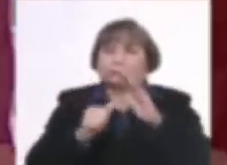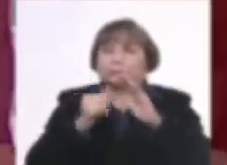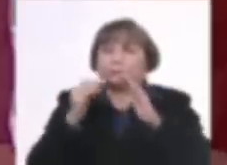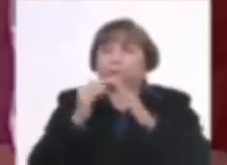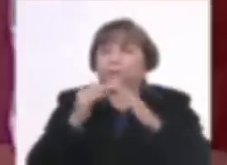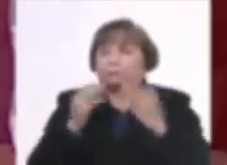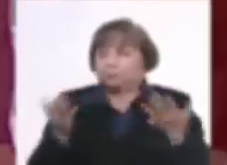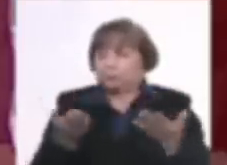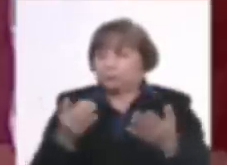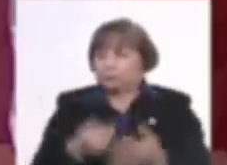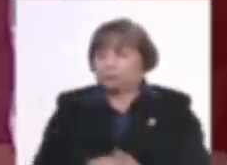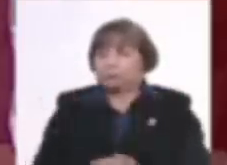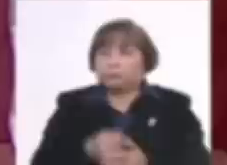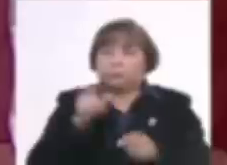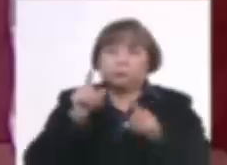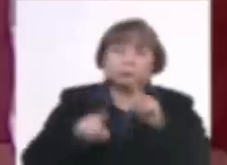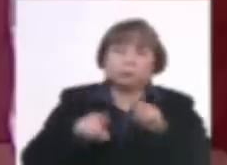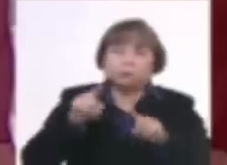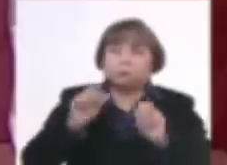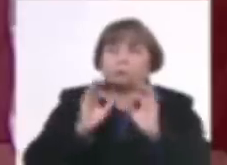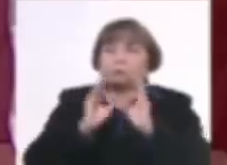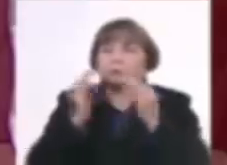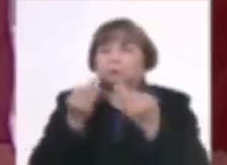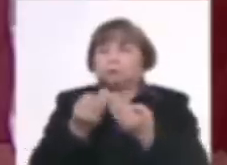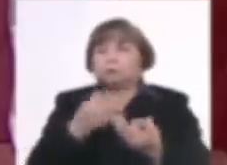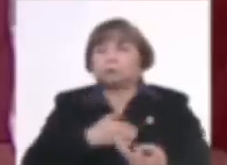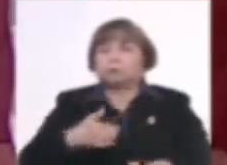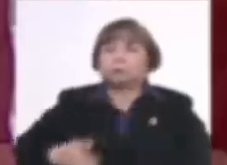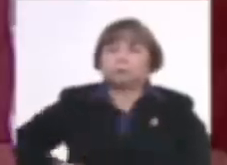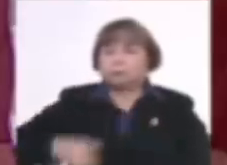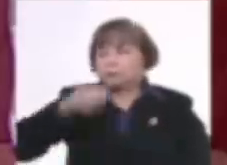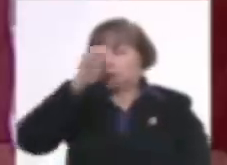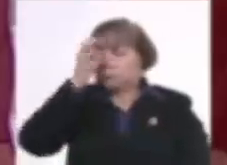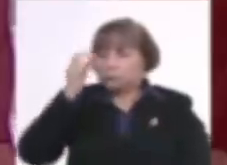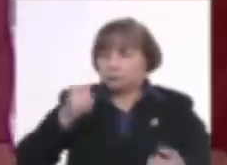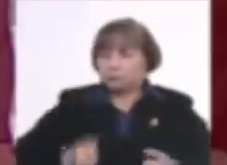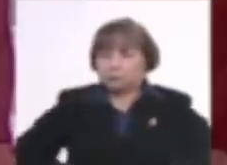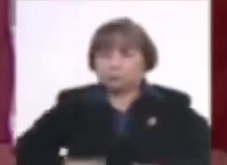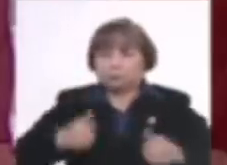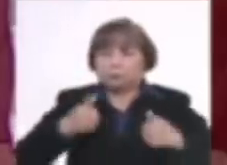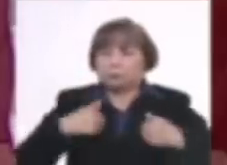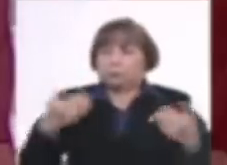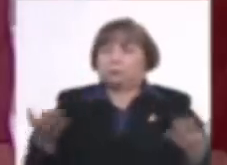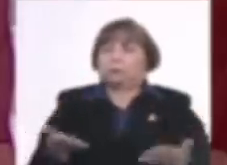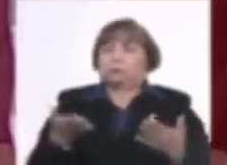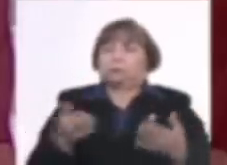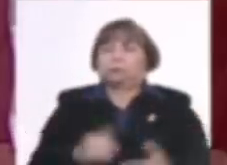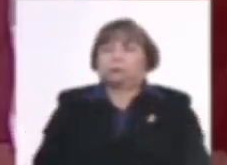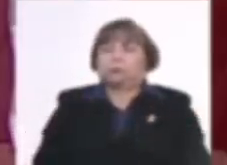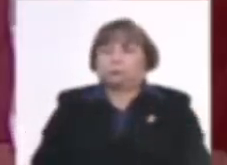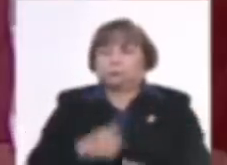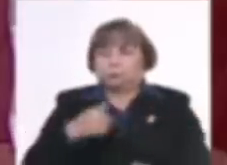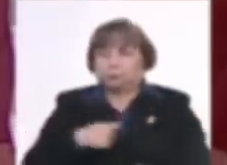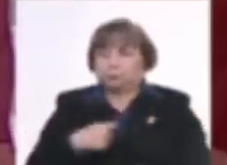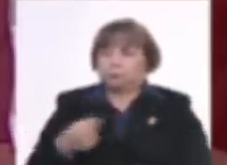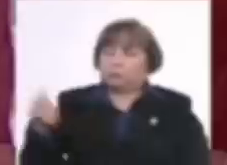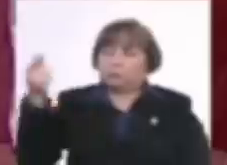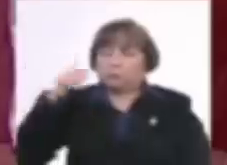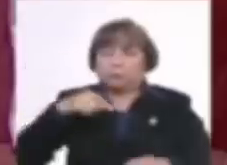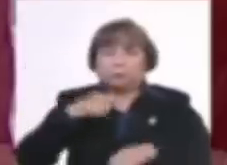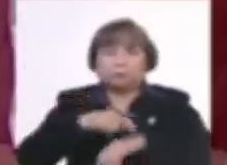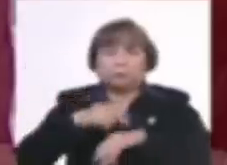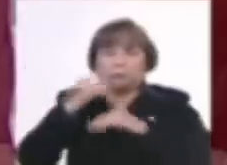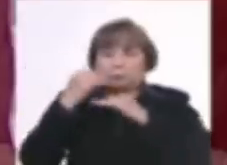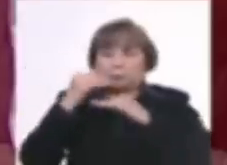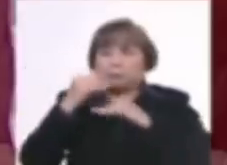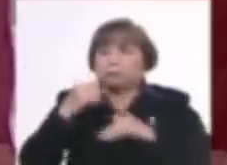donde usualmente la familia del presidente vive o está. Yo cuando venía